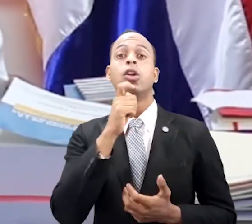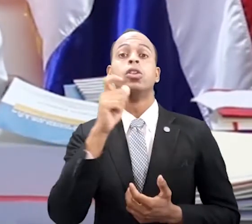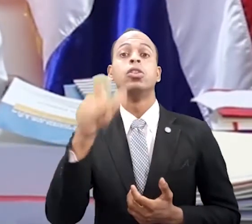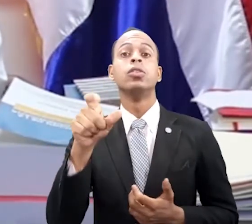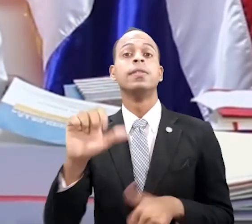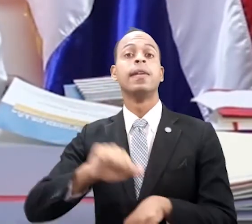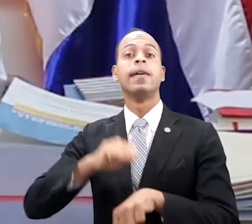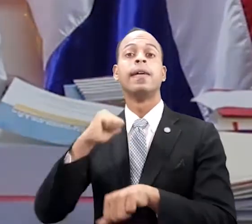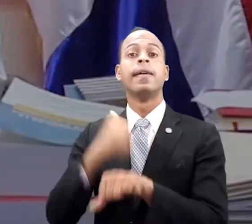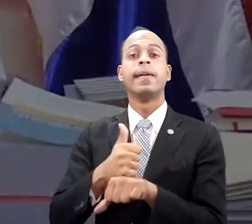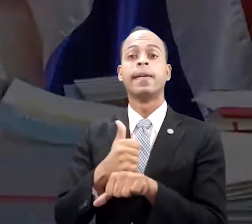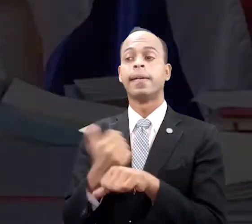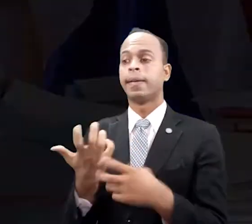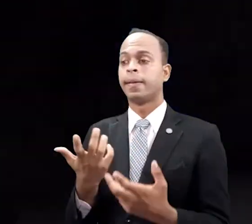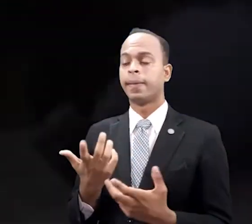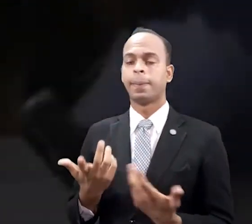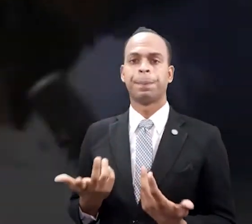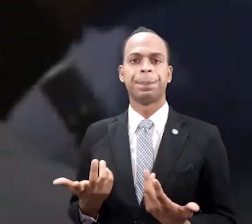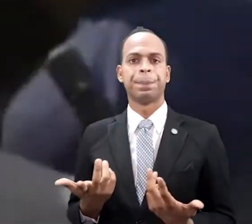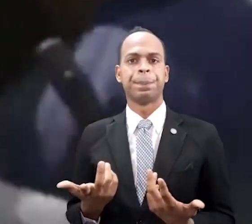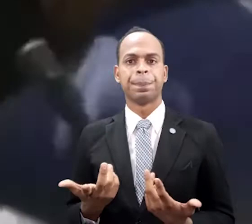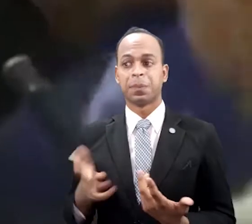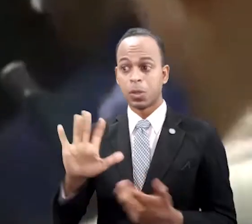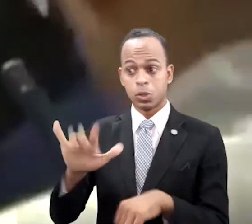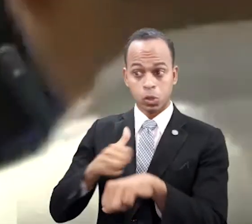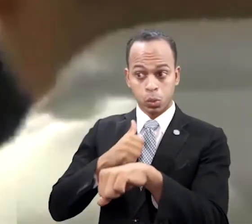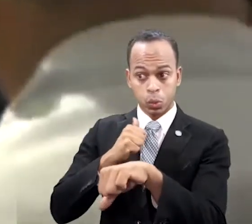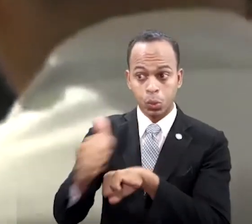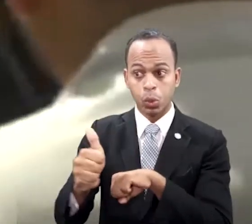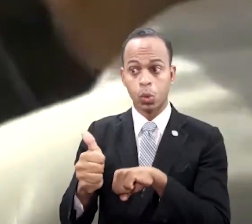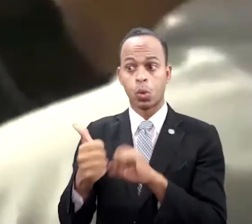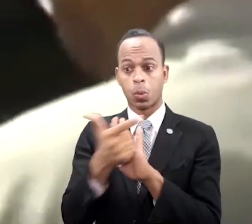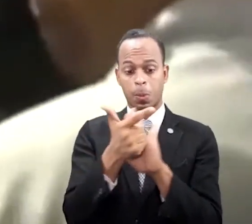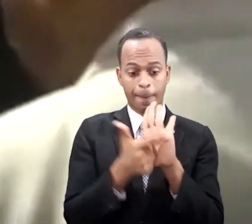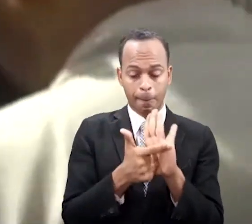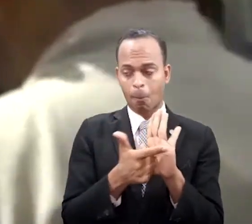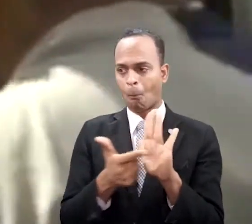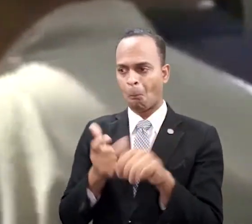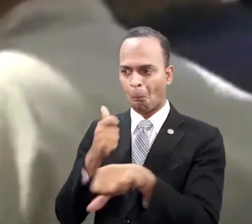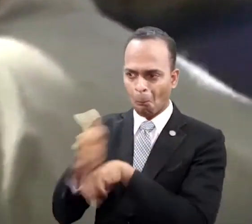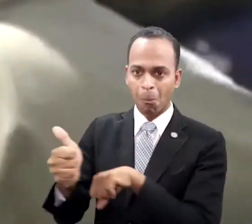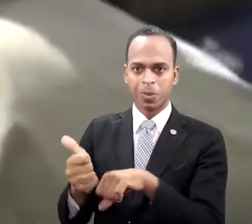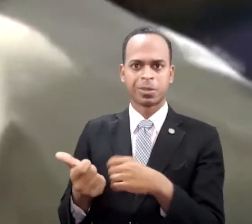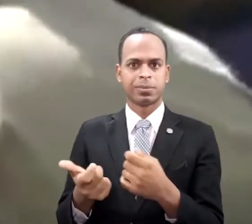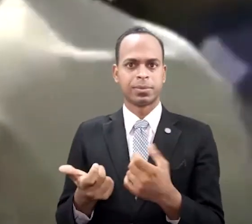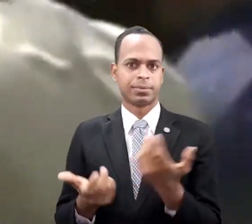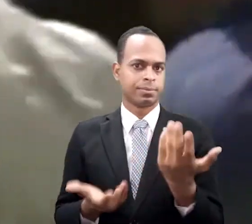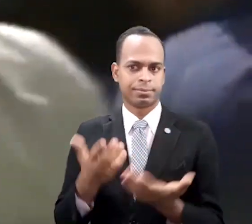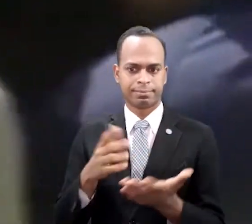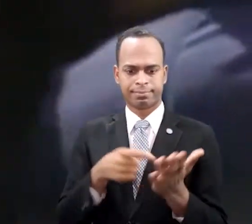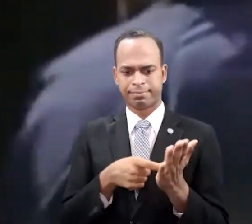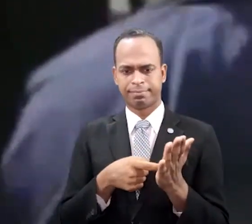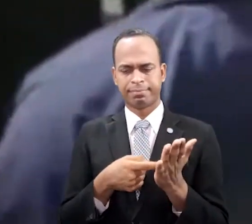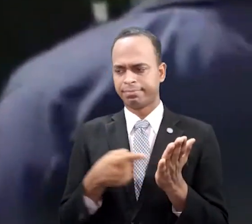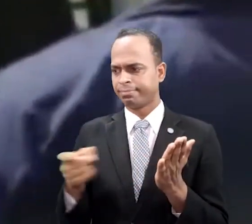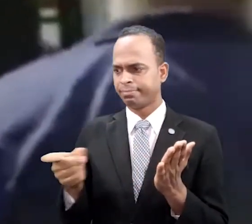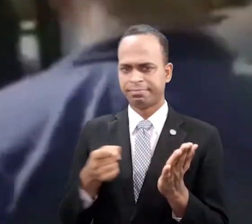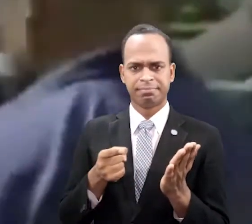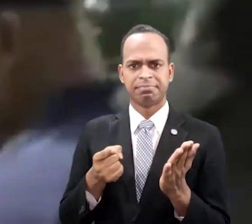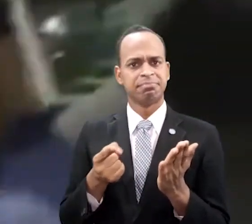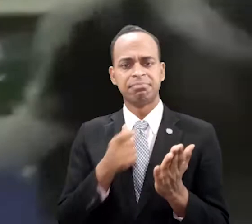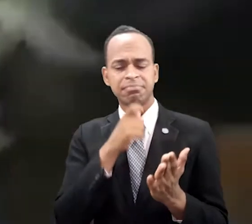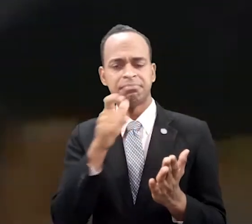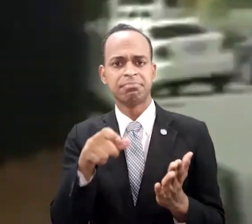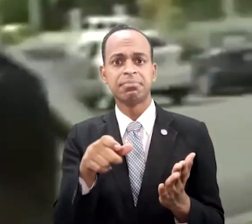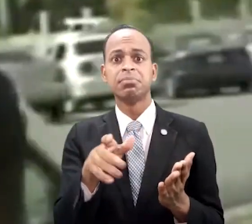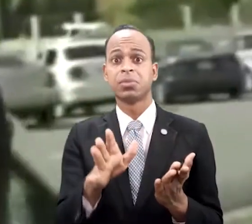es necesario establecer la culpabilidad penal, en donde no se puede presumir la culpabilidad,